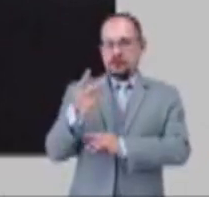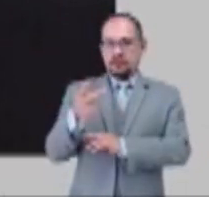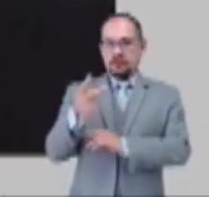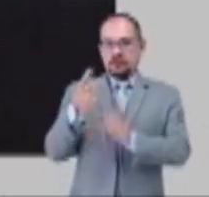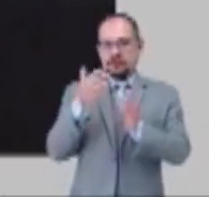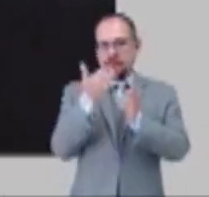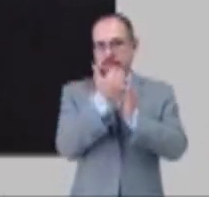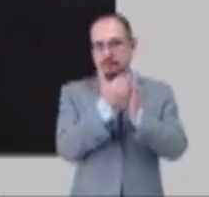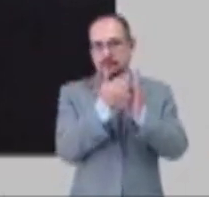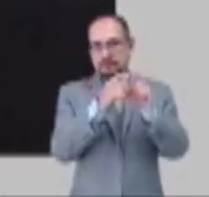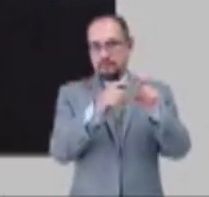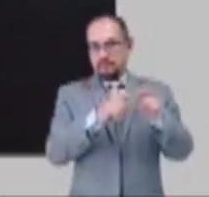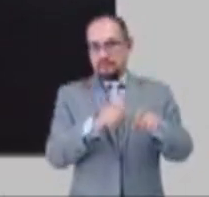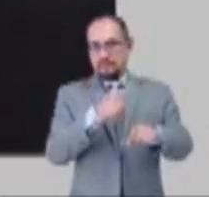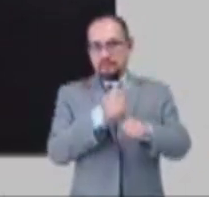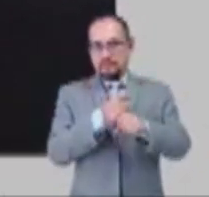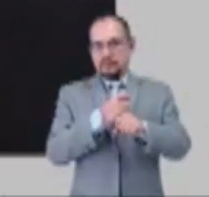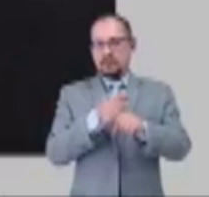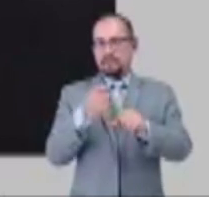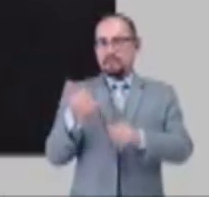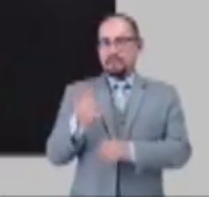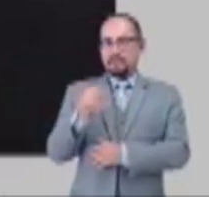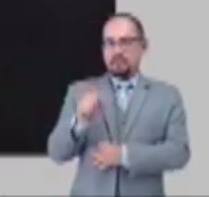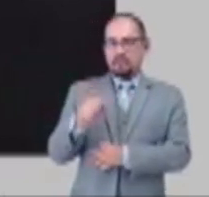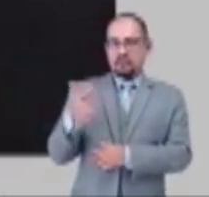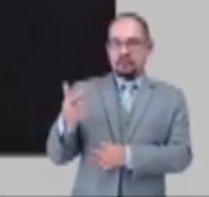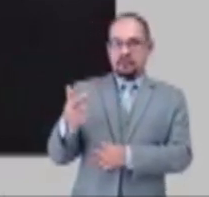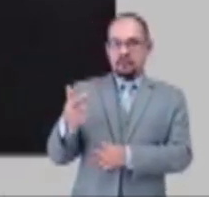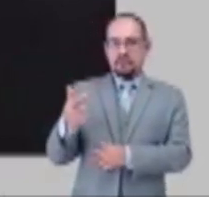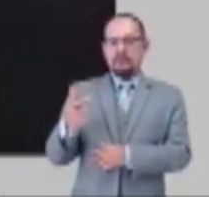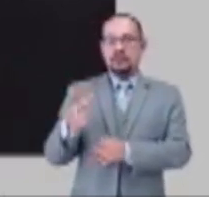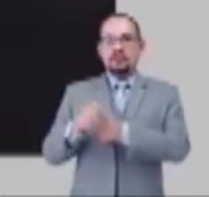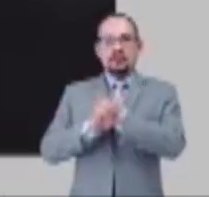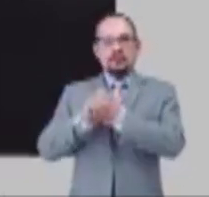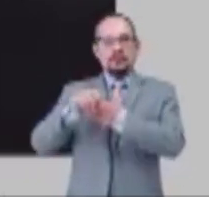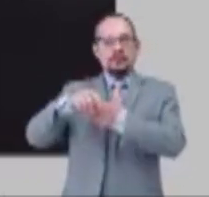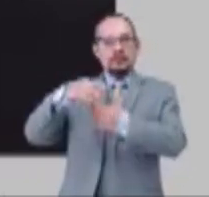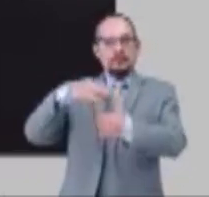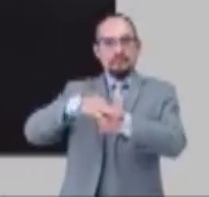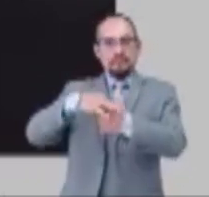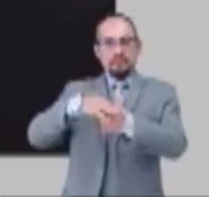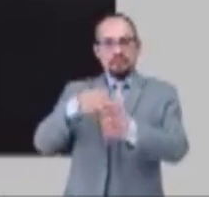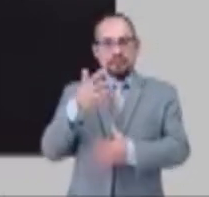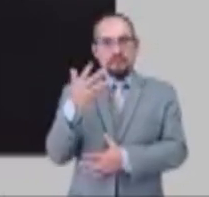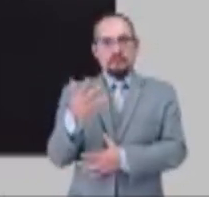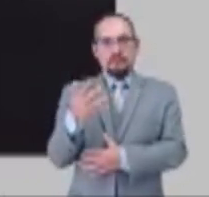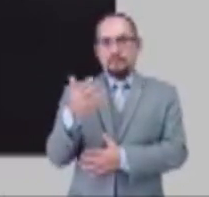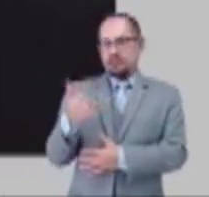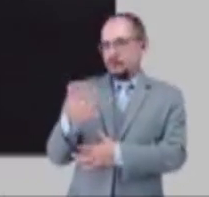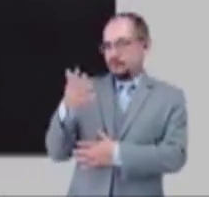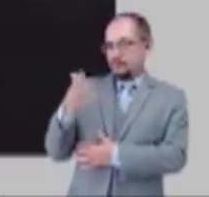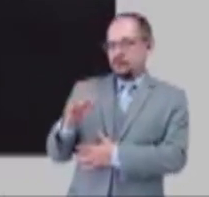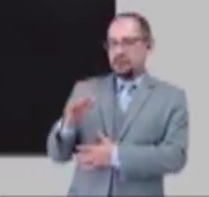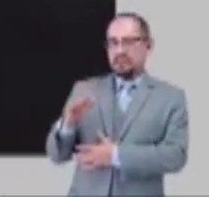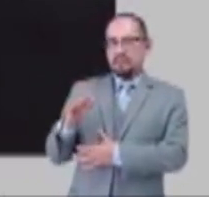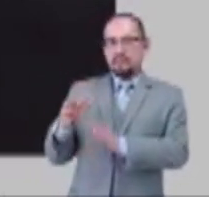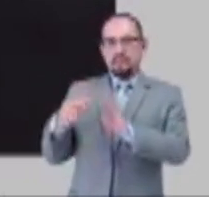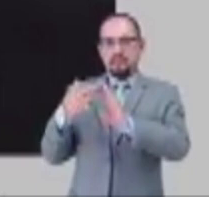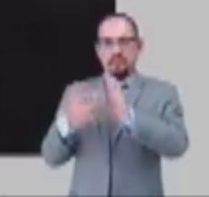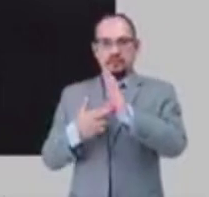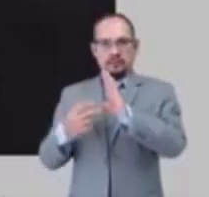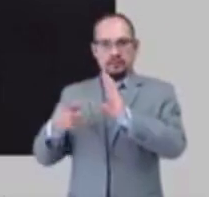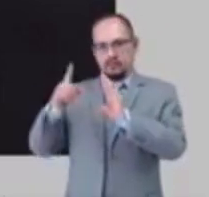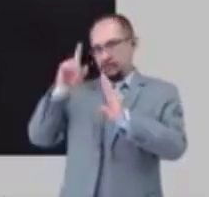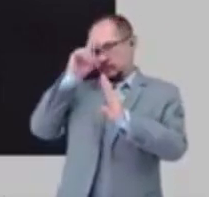realiza la unidad técnica de comunicación social se identificó una publicación en el diario nacional 'el universal' difundida el pasado